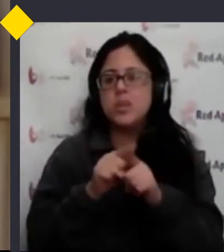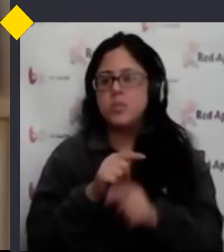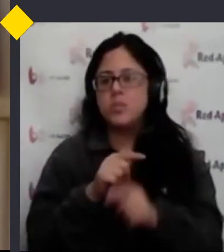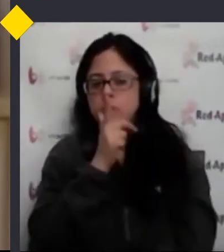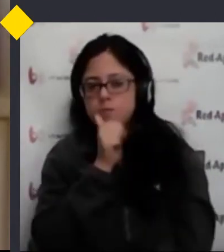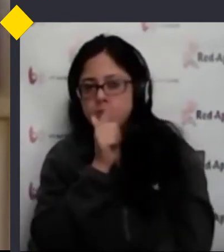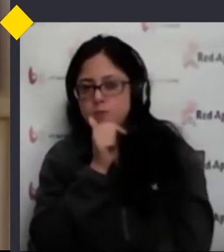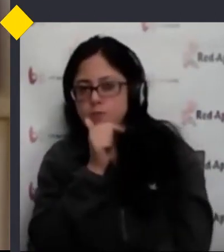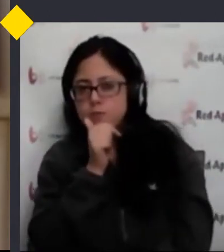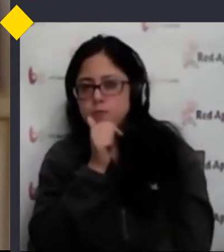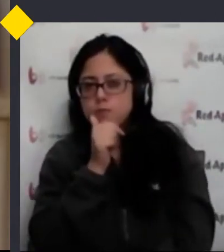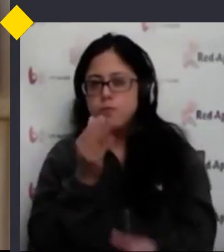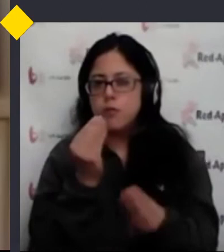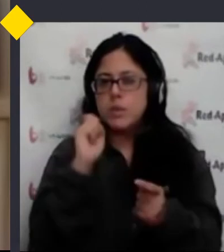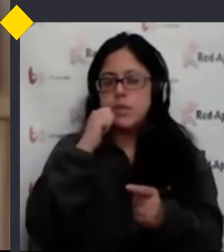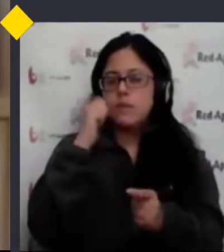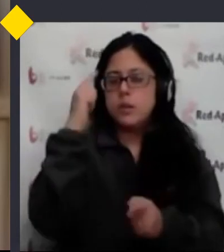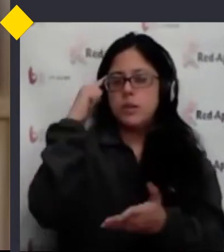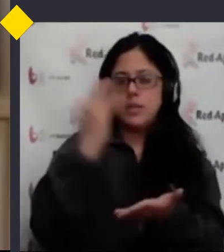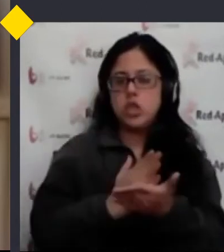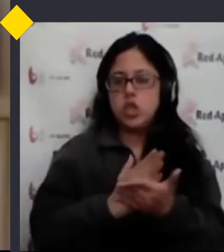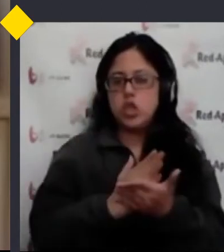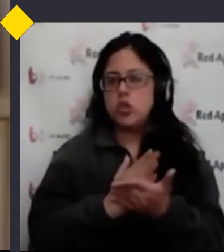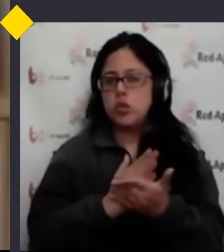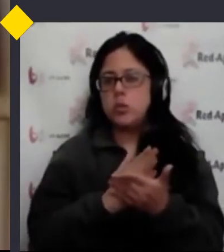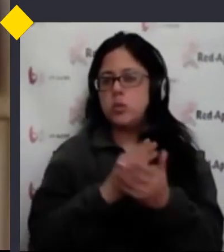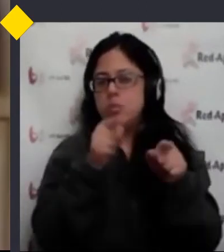dependa del criterio de una persona, sino que es cierto, con temas diversos.